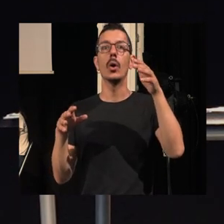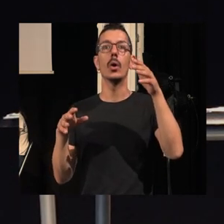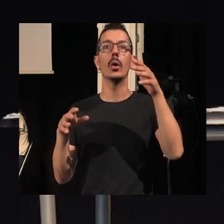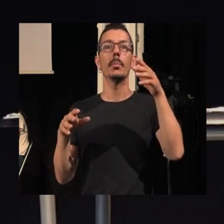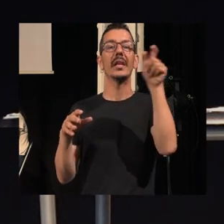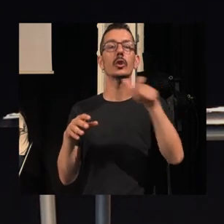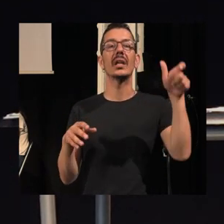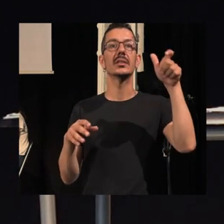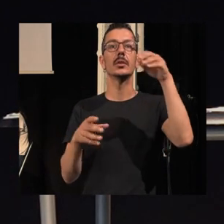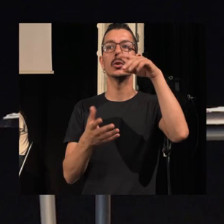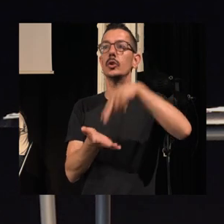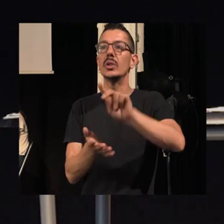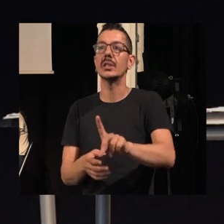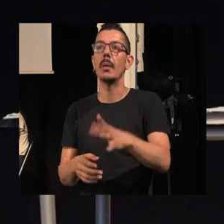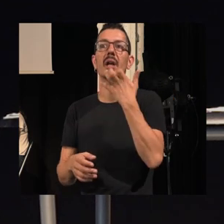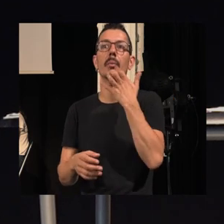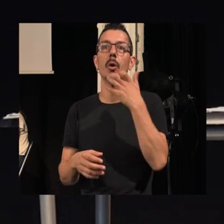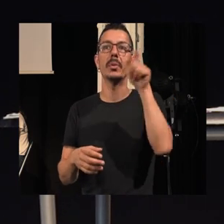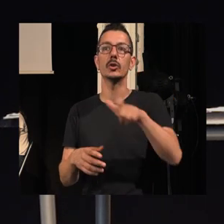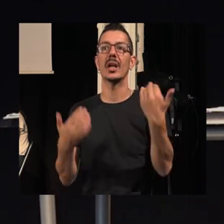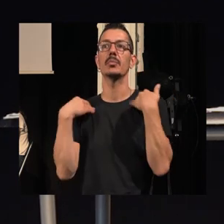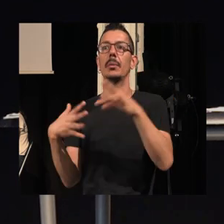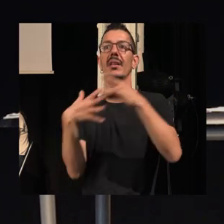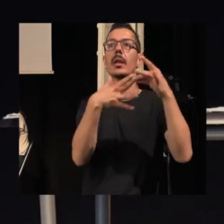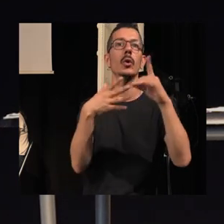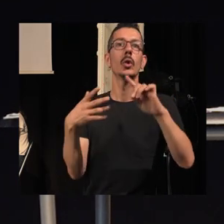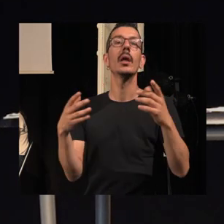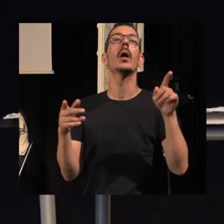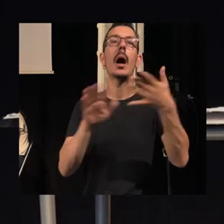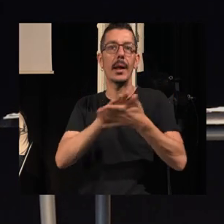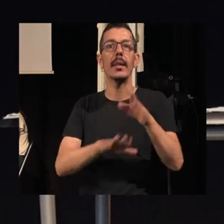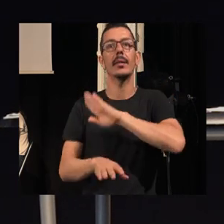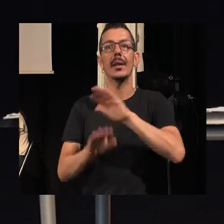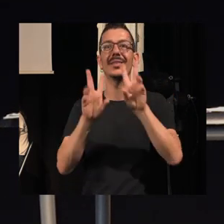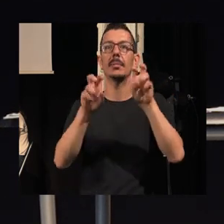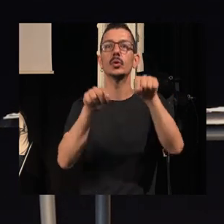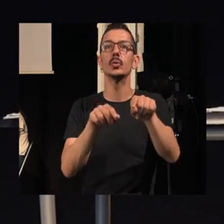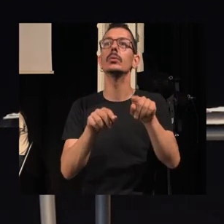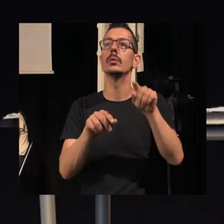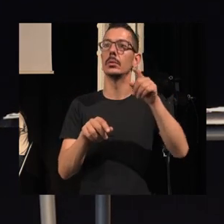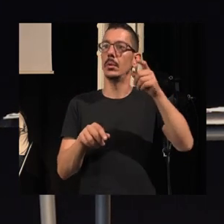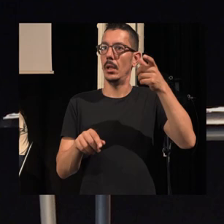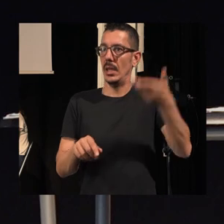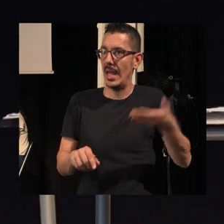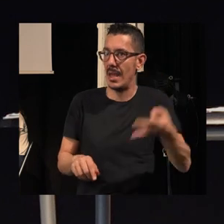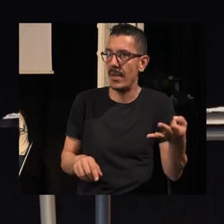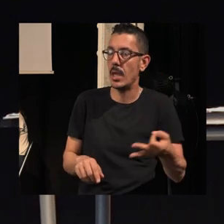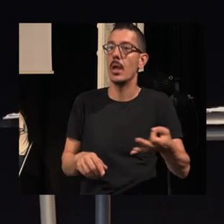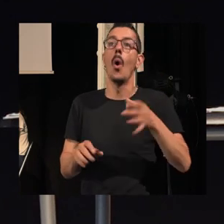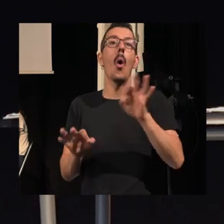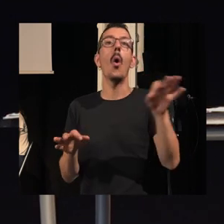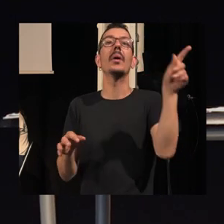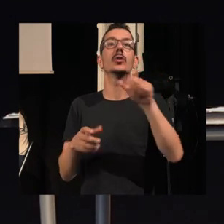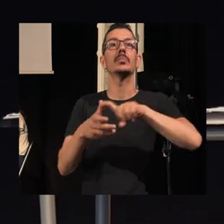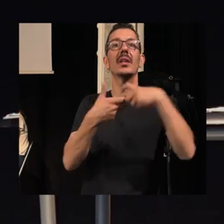dirigiendo, ni tan siquiera pensando, ni participando en los llamados movimientos municipalistas y